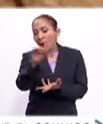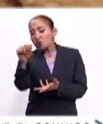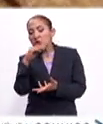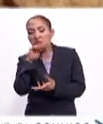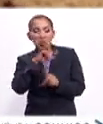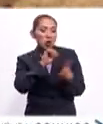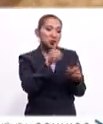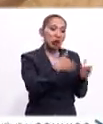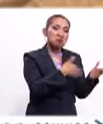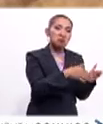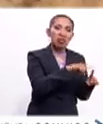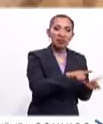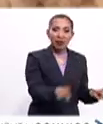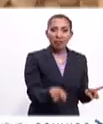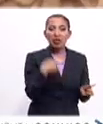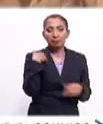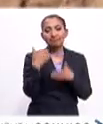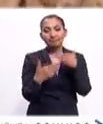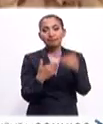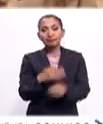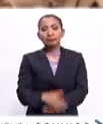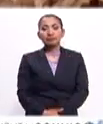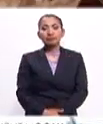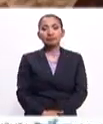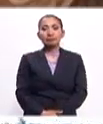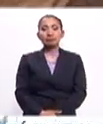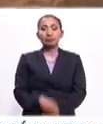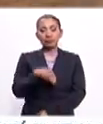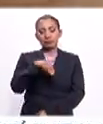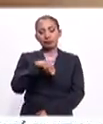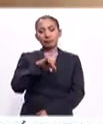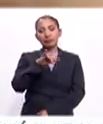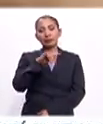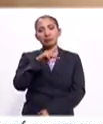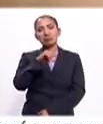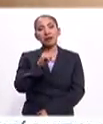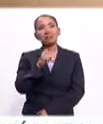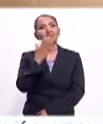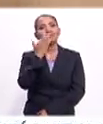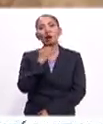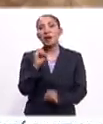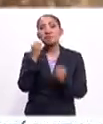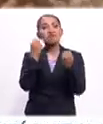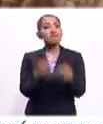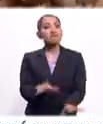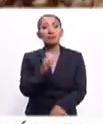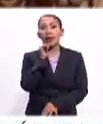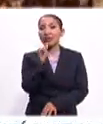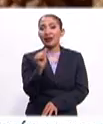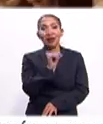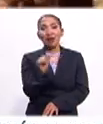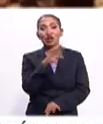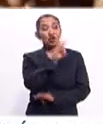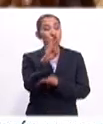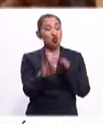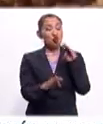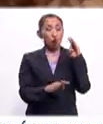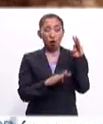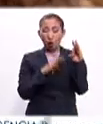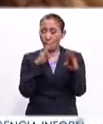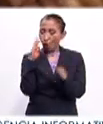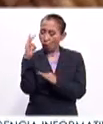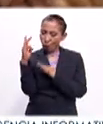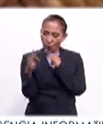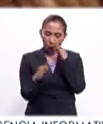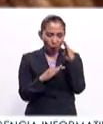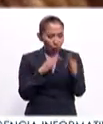y ahí sigue adelante. En la milpa no hay desperdicio. Todo lo que